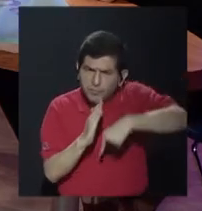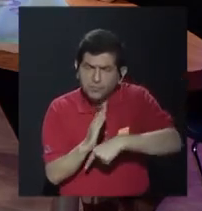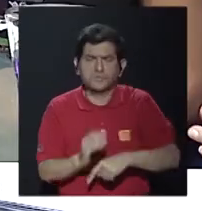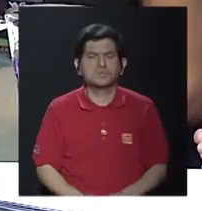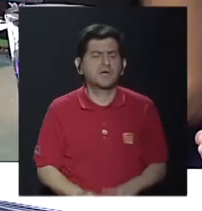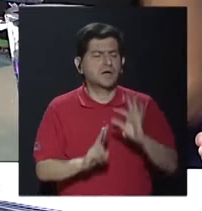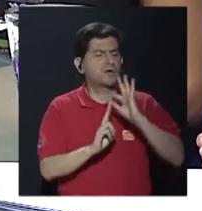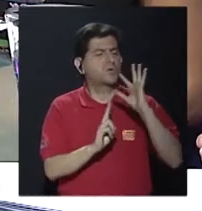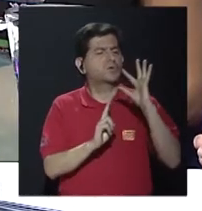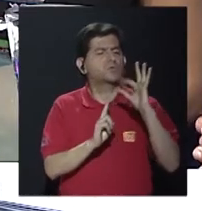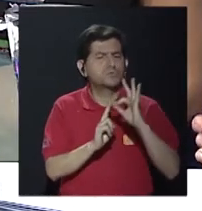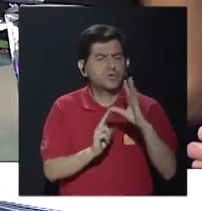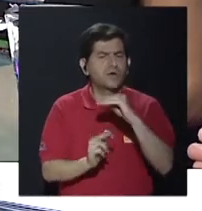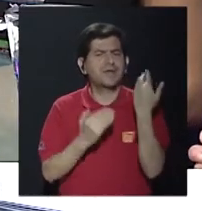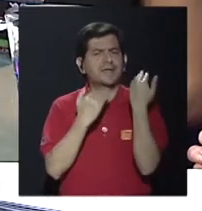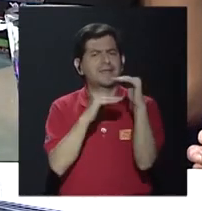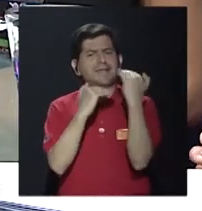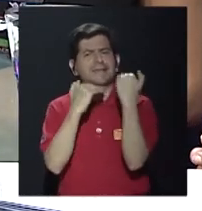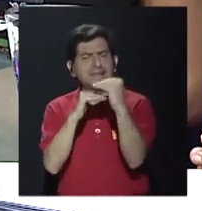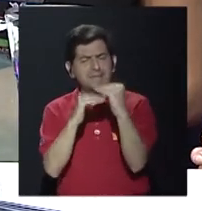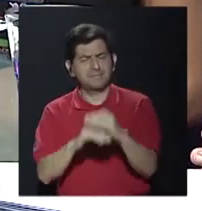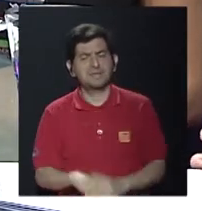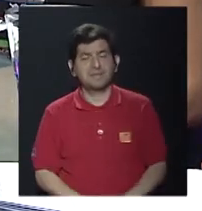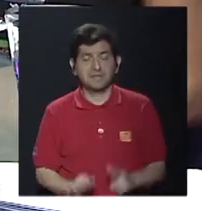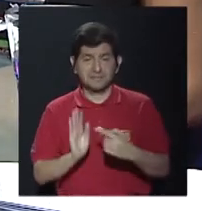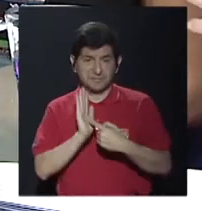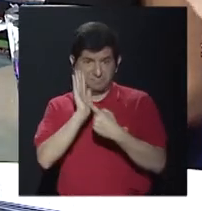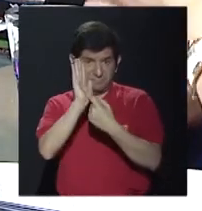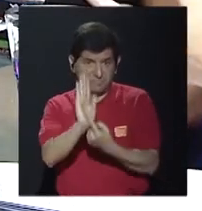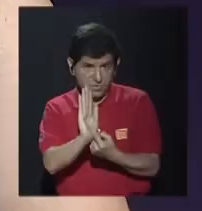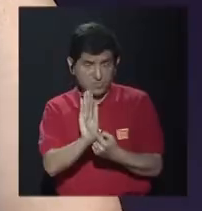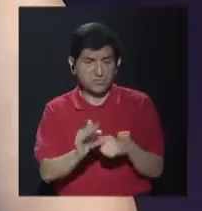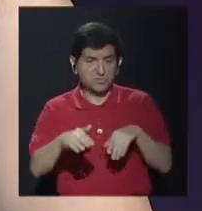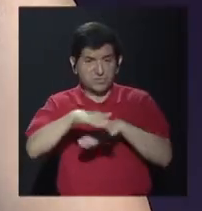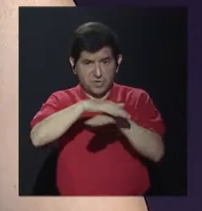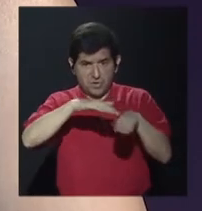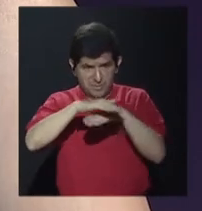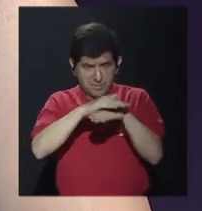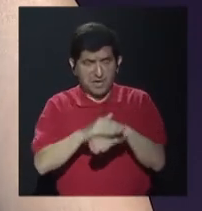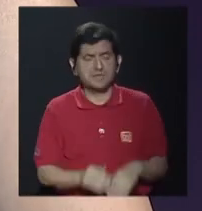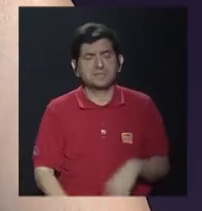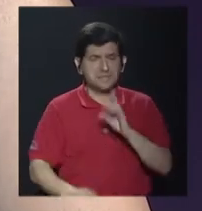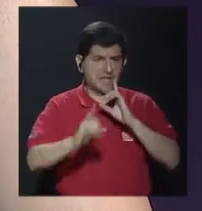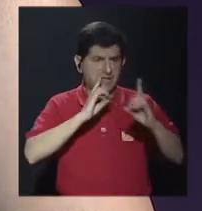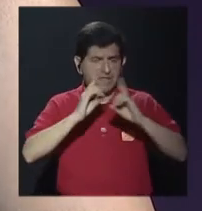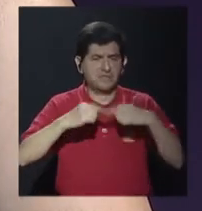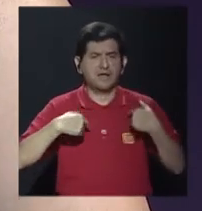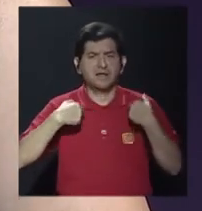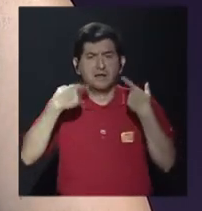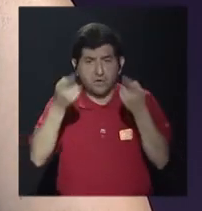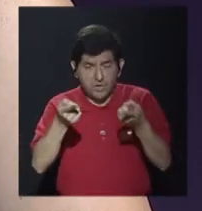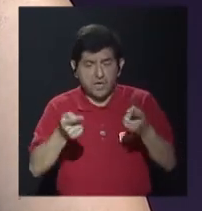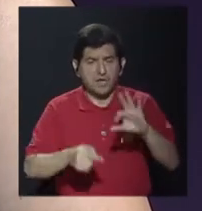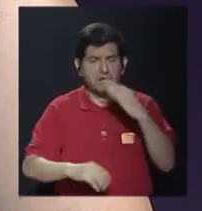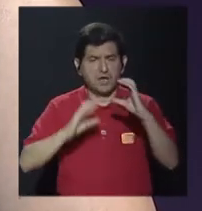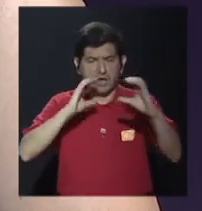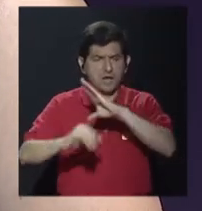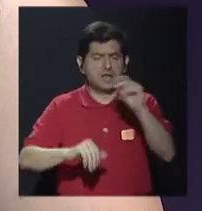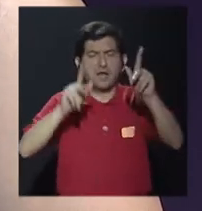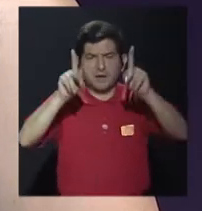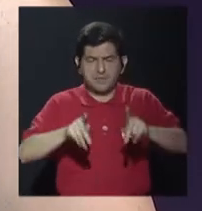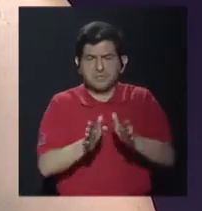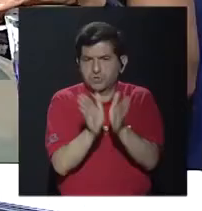las oportunidades y limitaciones que les presentó esta plataforma de llevar los diálogos a los medios de comunicación y al